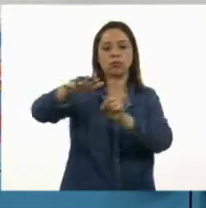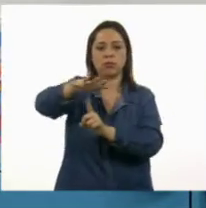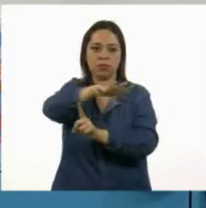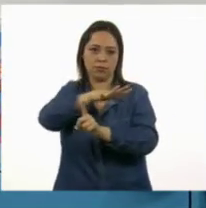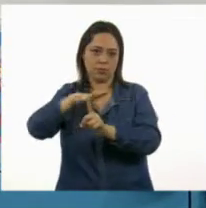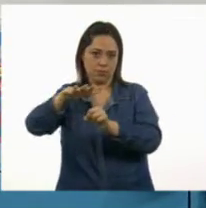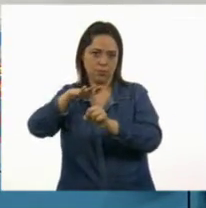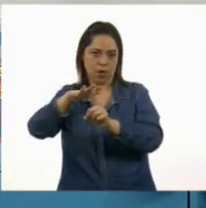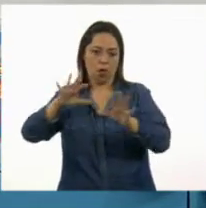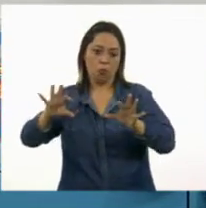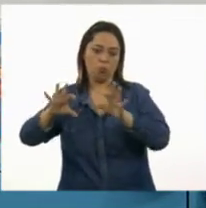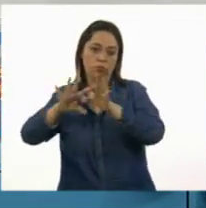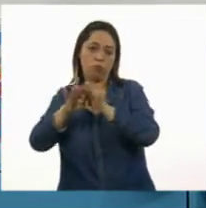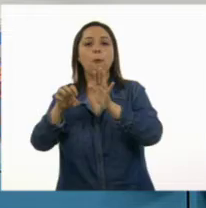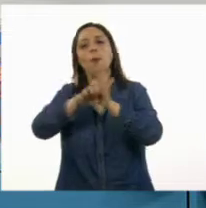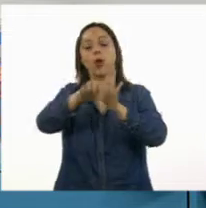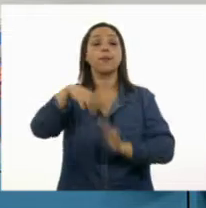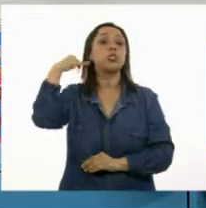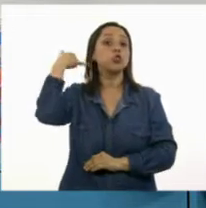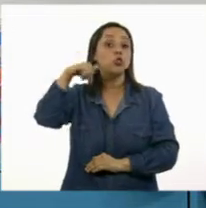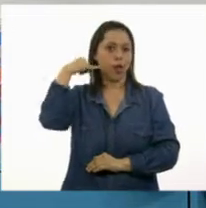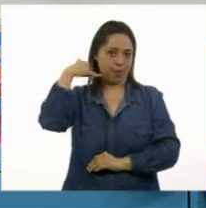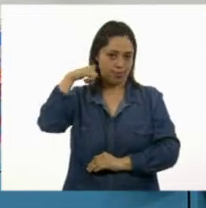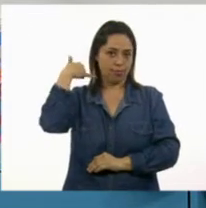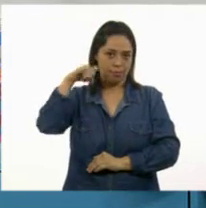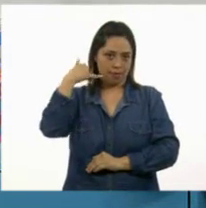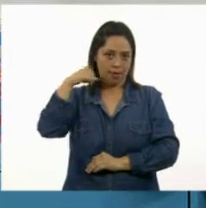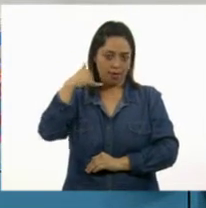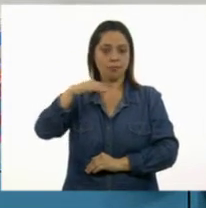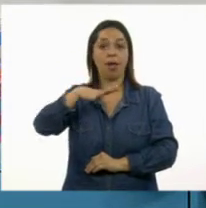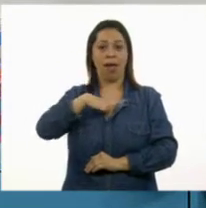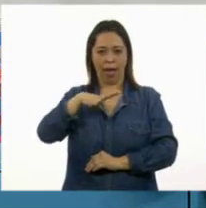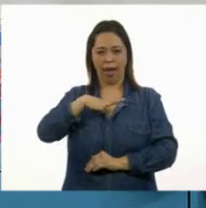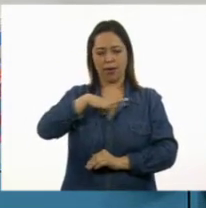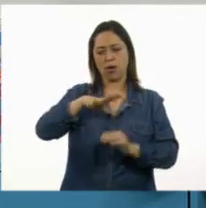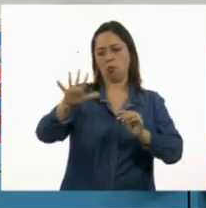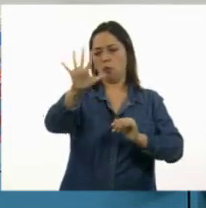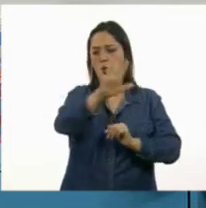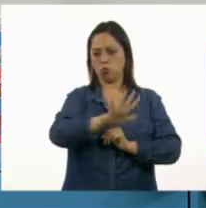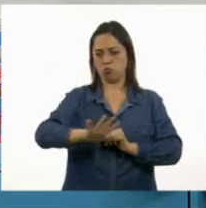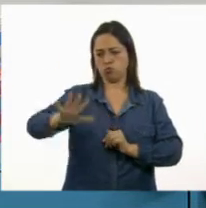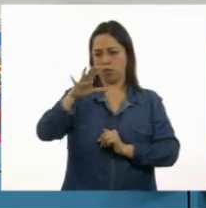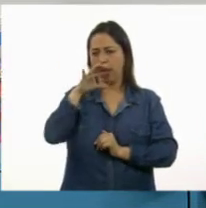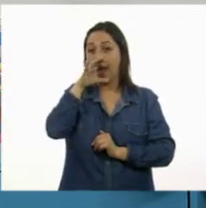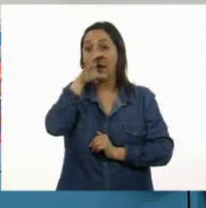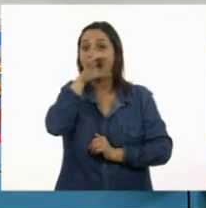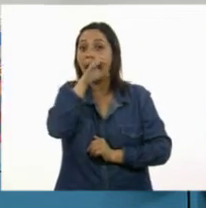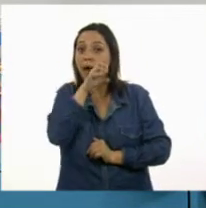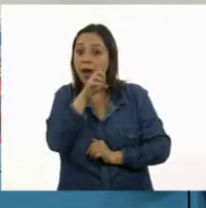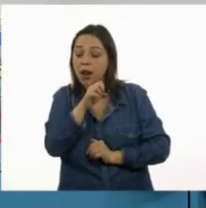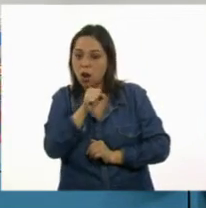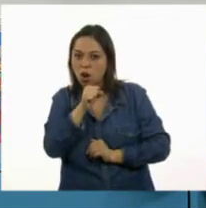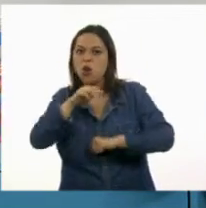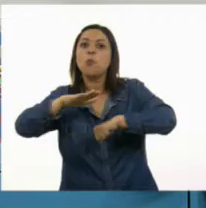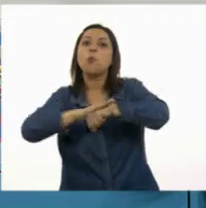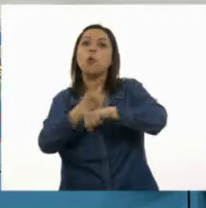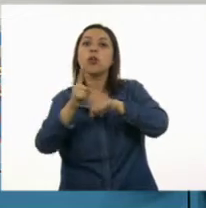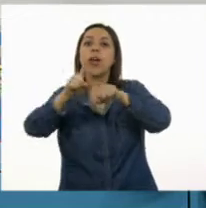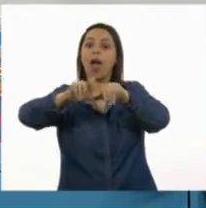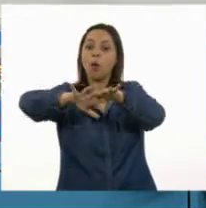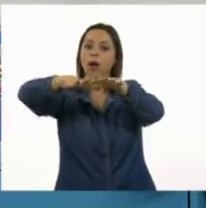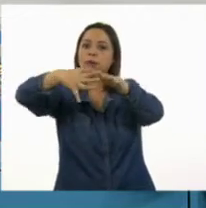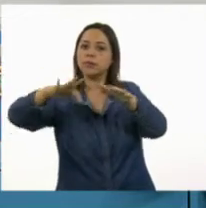Por ejemplo, en Yucatán, además de encontrarse en la zona tropical, por ser un lugar cercano al mar y con